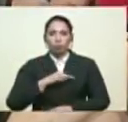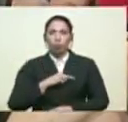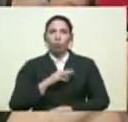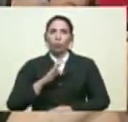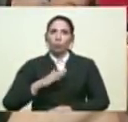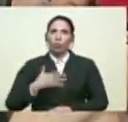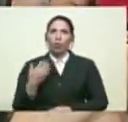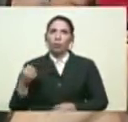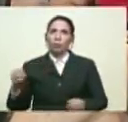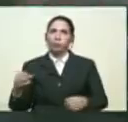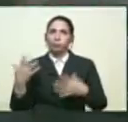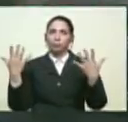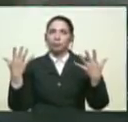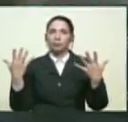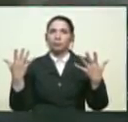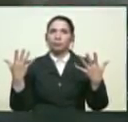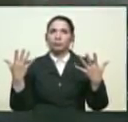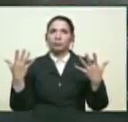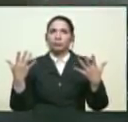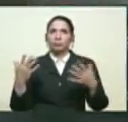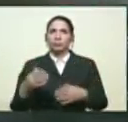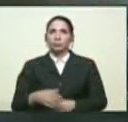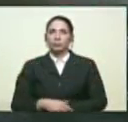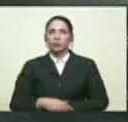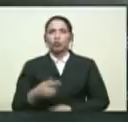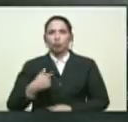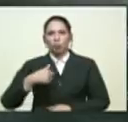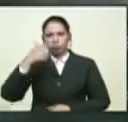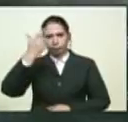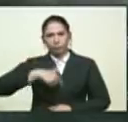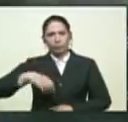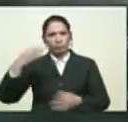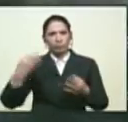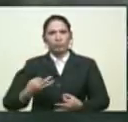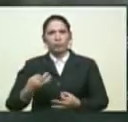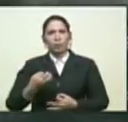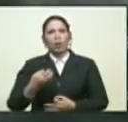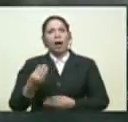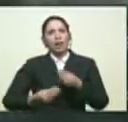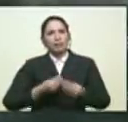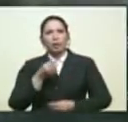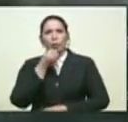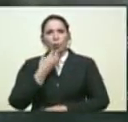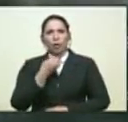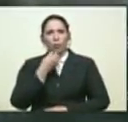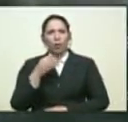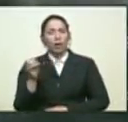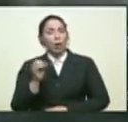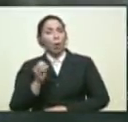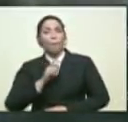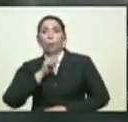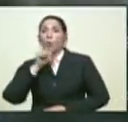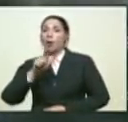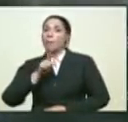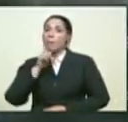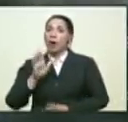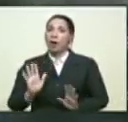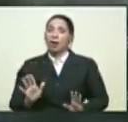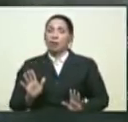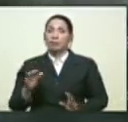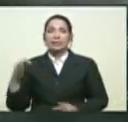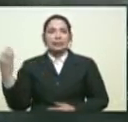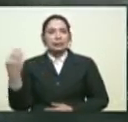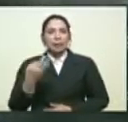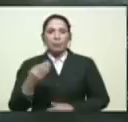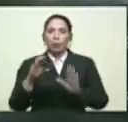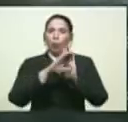el milagro económico. Y lo digo, estoy dispuesto a hacerlo por las buenas o por las malas, siempre con la